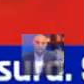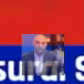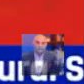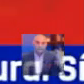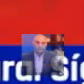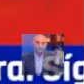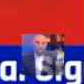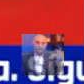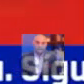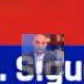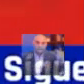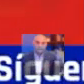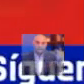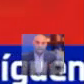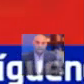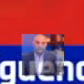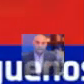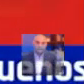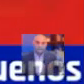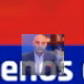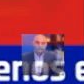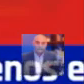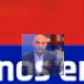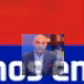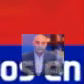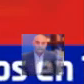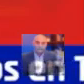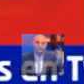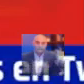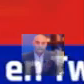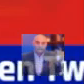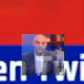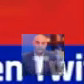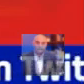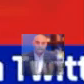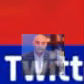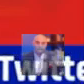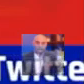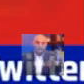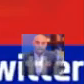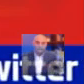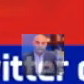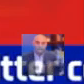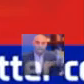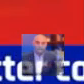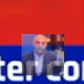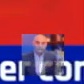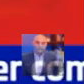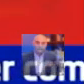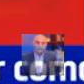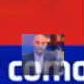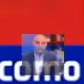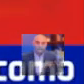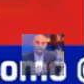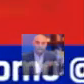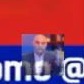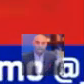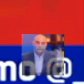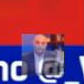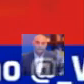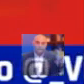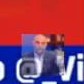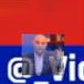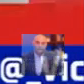Ricardo Sevilla. ¿Por qué no invitamos a la gente para que te sigan en redes sociales y para que apoyen lo que están haciendo en Regeneración MX? Claro que sí,